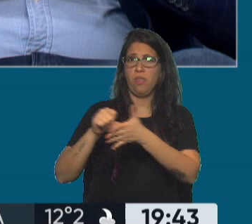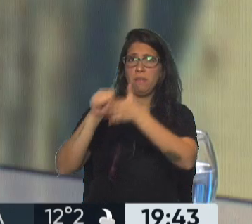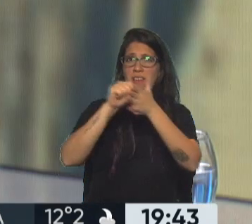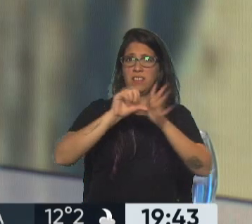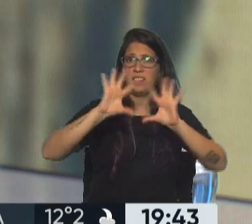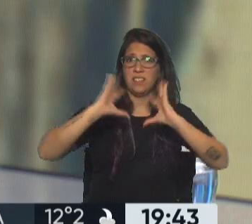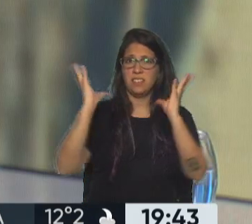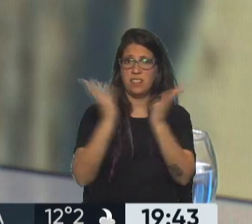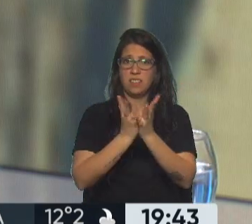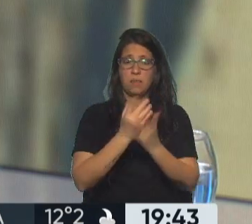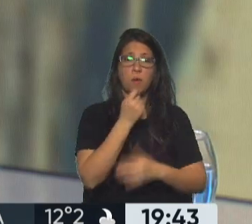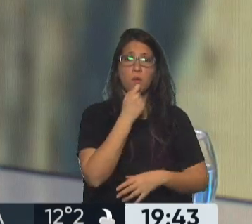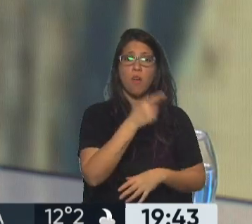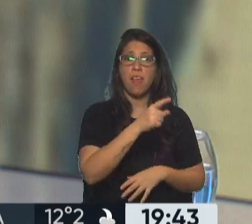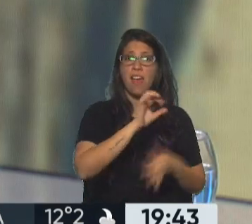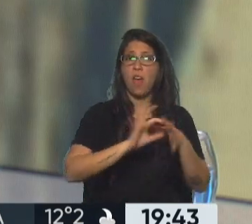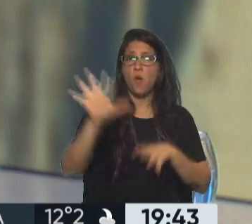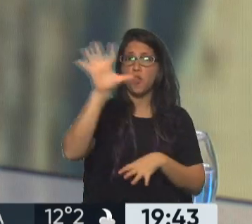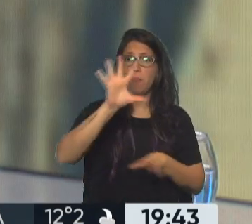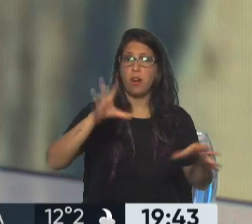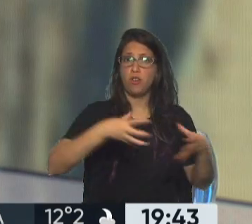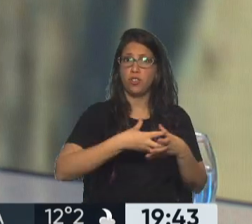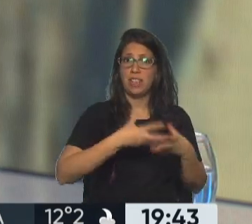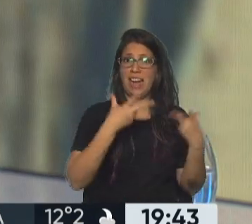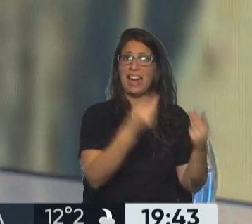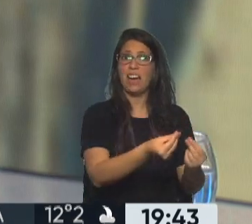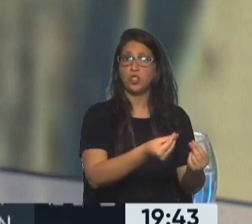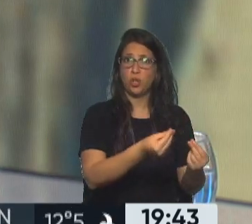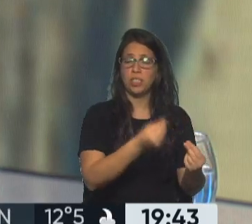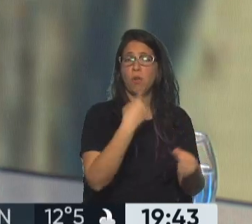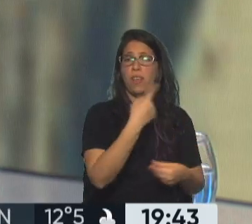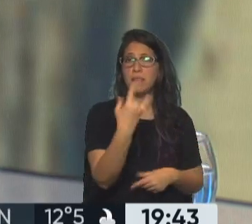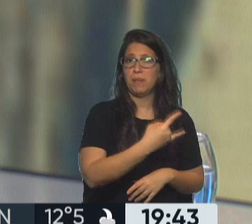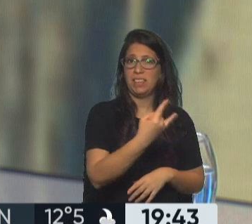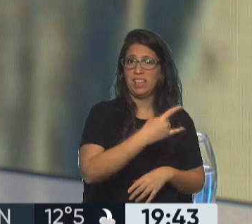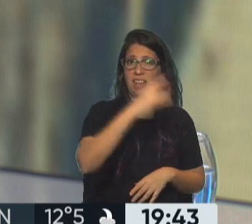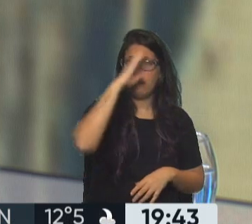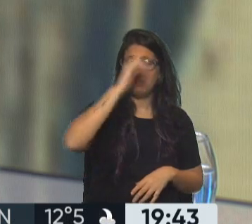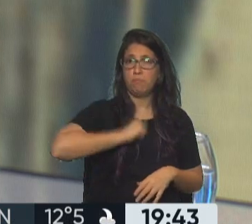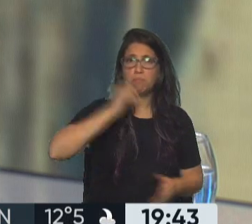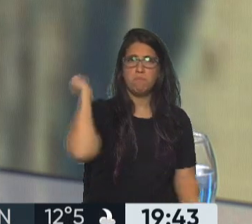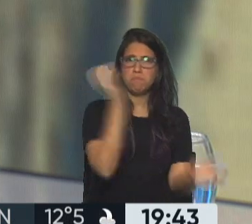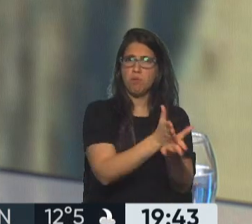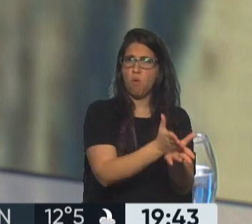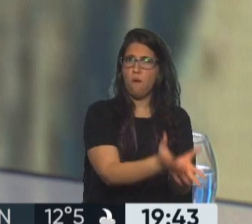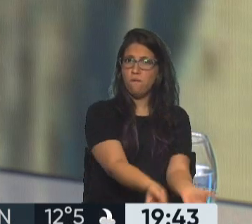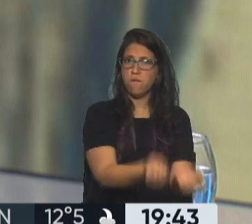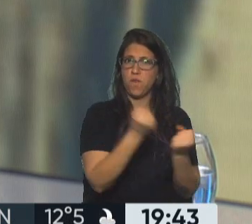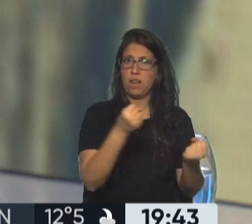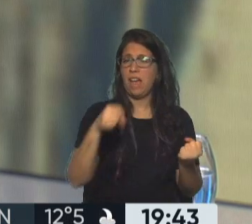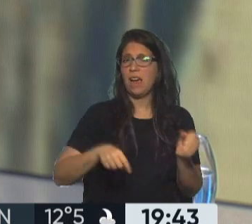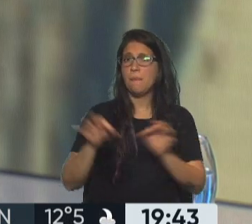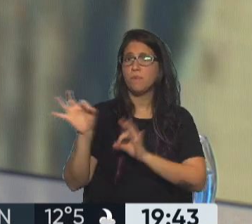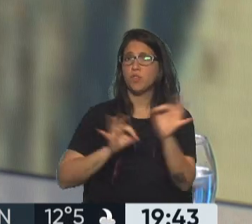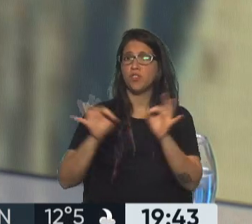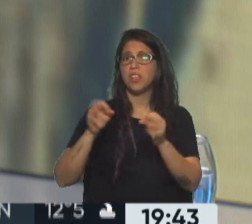el negacionismo se sanciona con todo. Con todo. Acá los proyectos están ahí navegando en